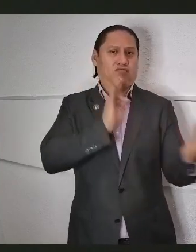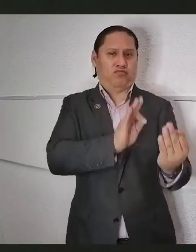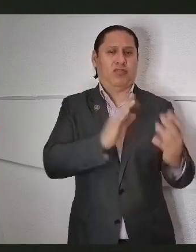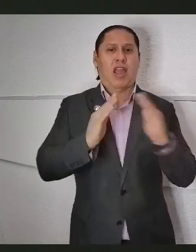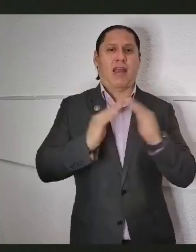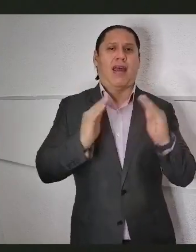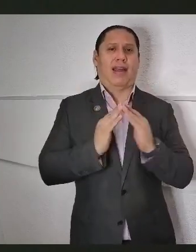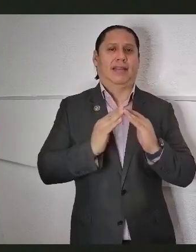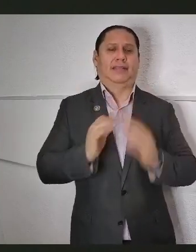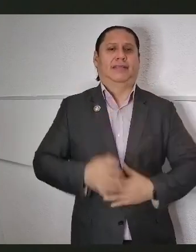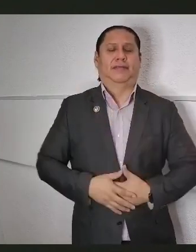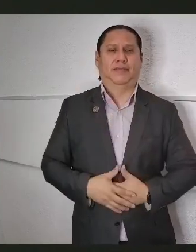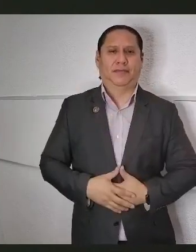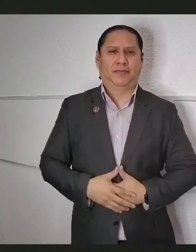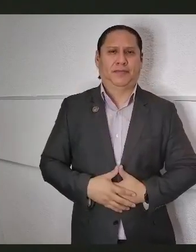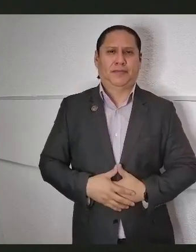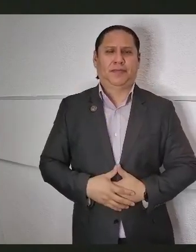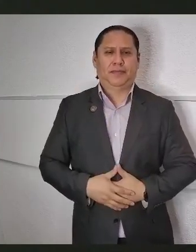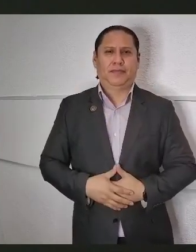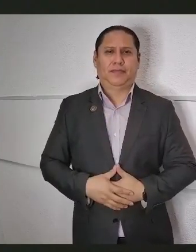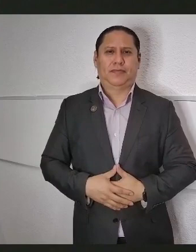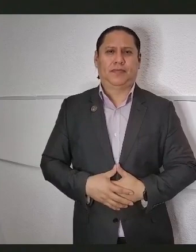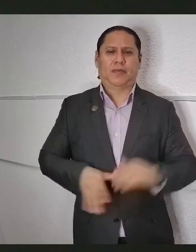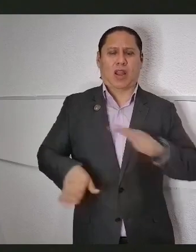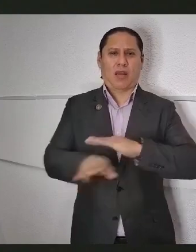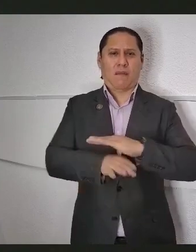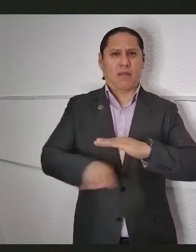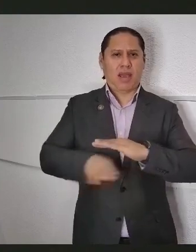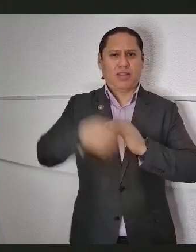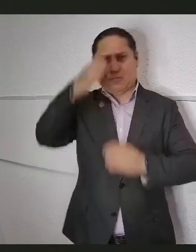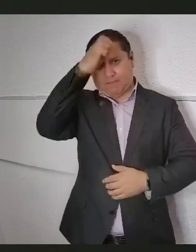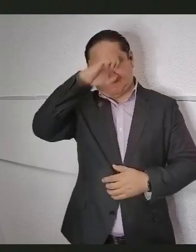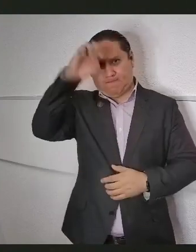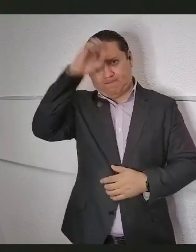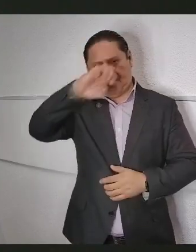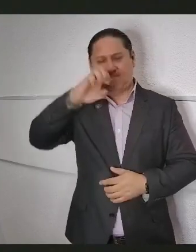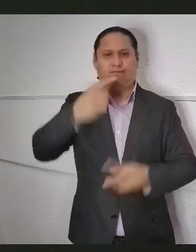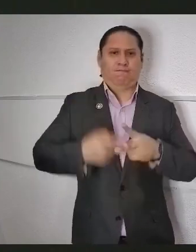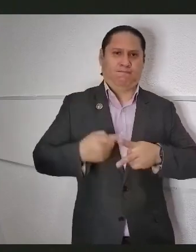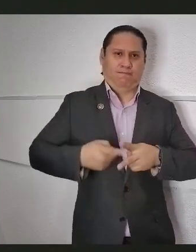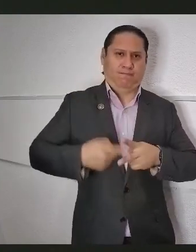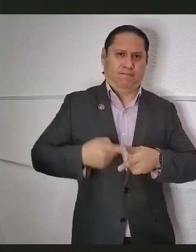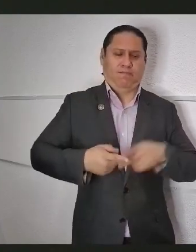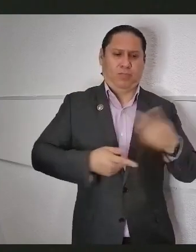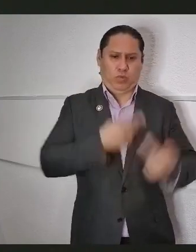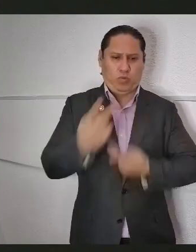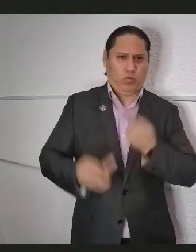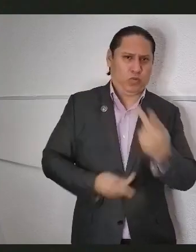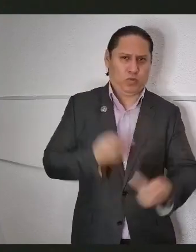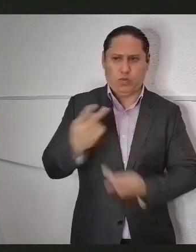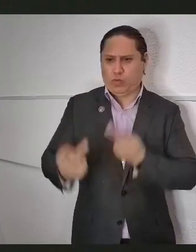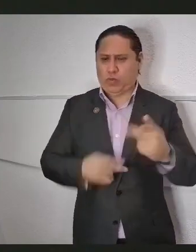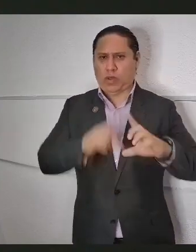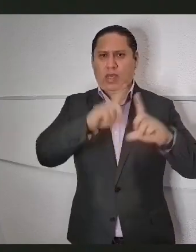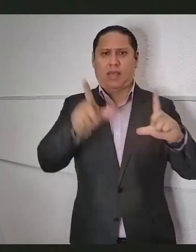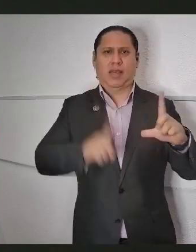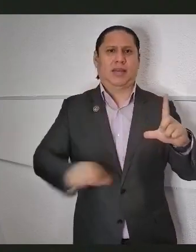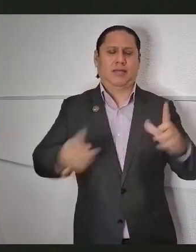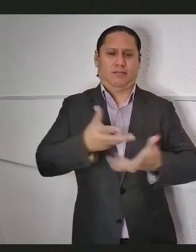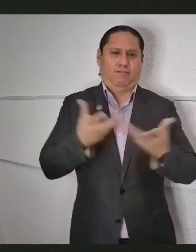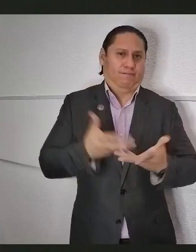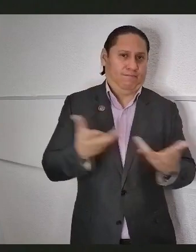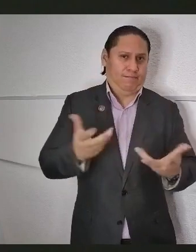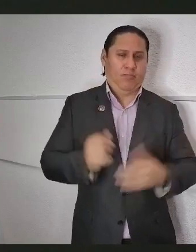sus domicilios. Con base a la experiencia del Censo Agropecuario y encuestas nacionales